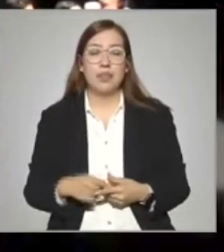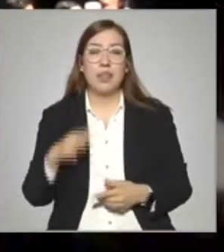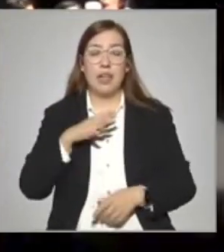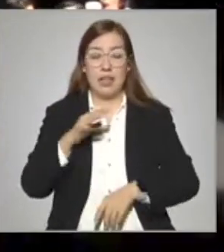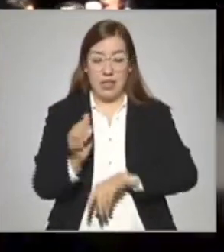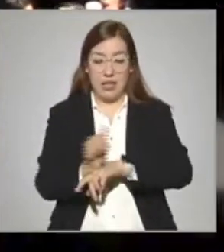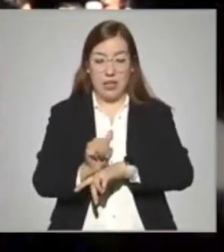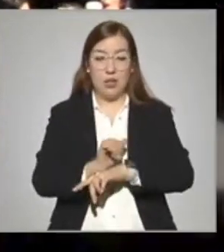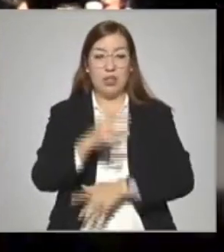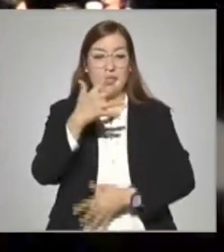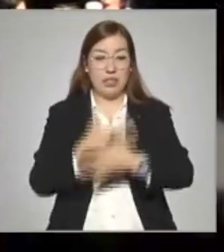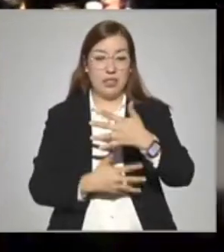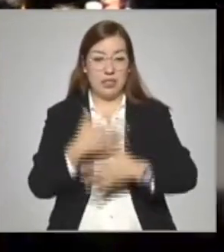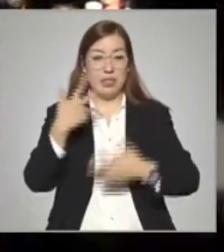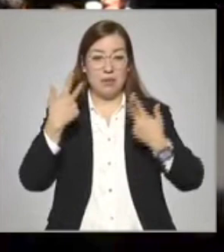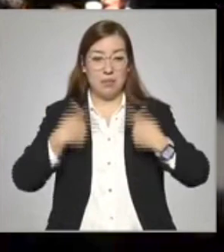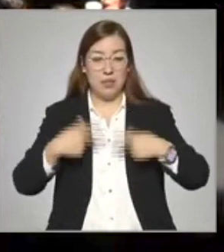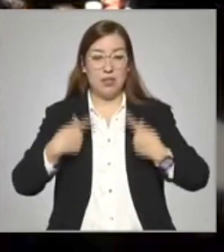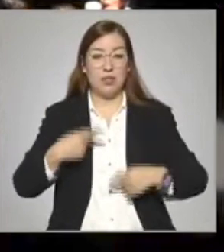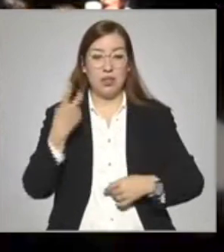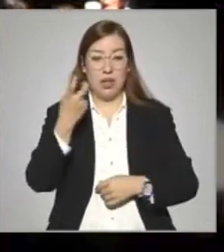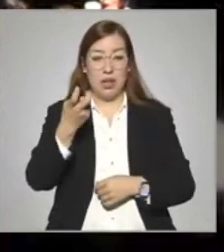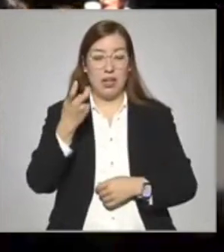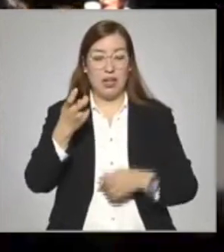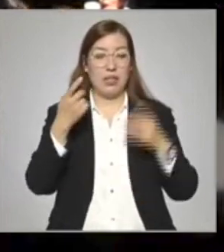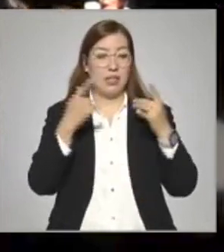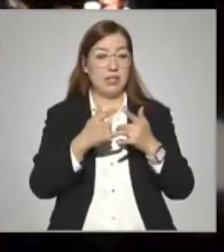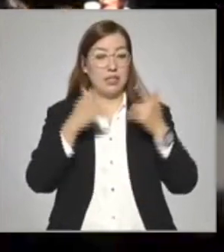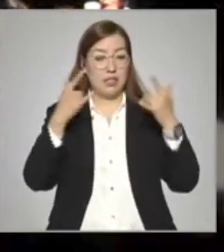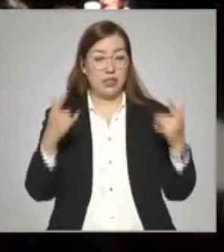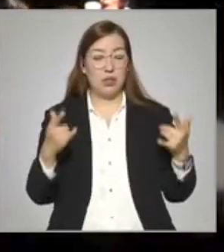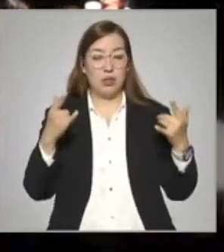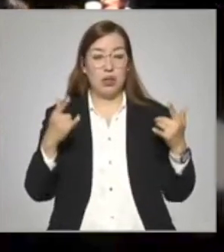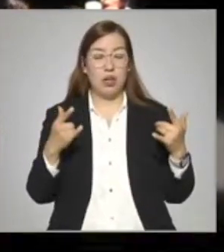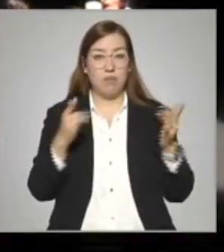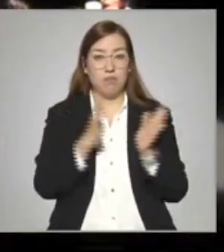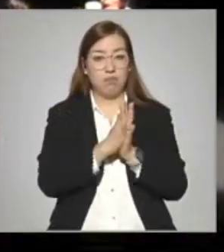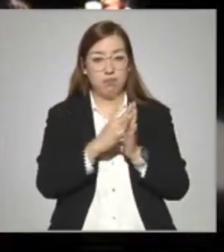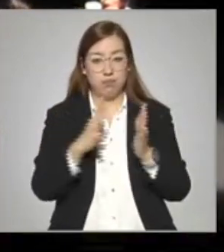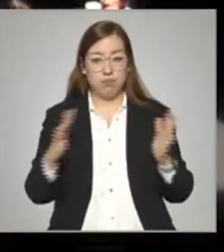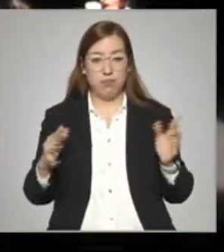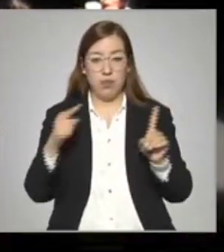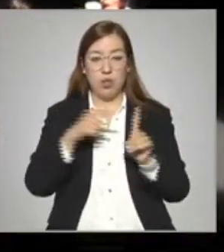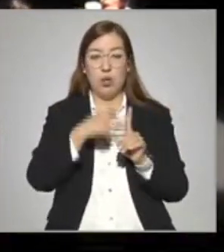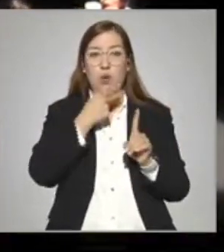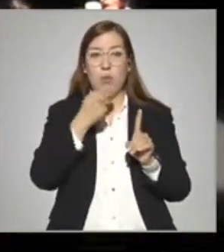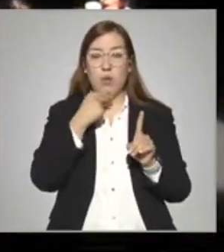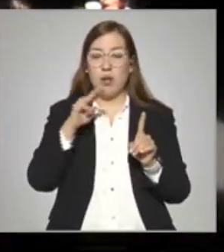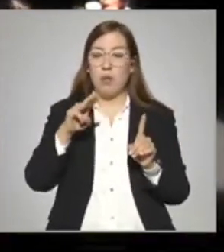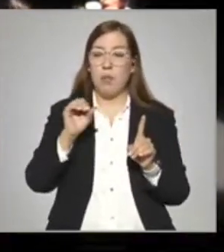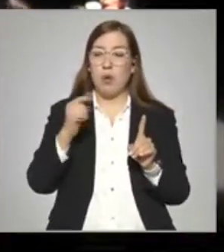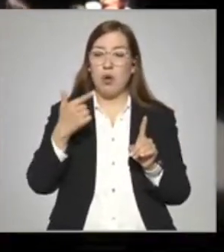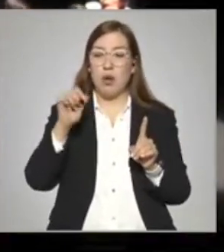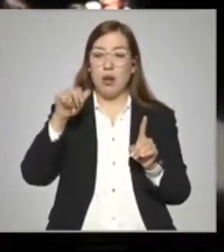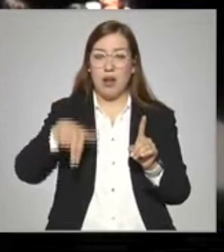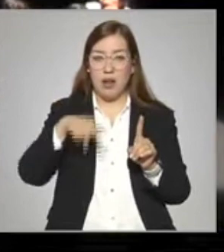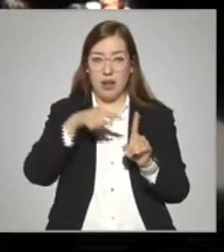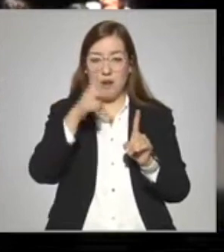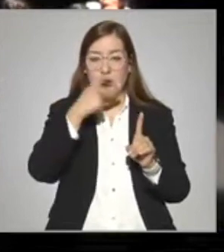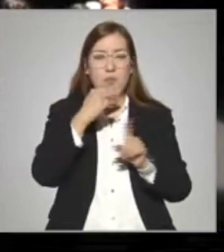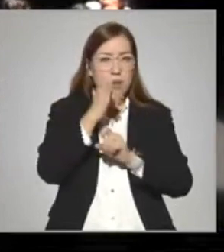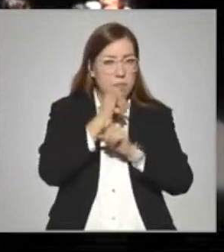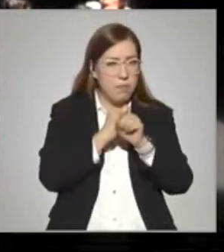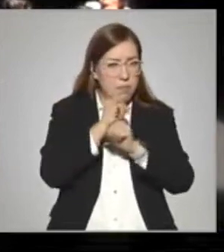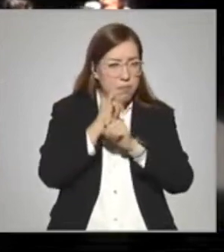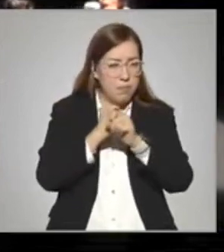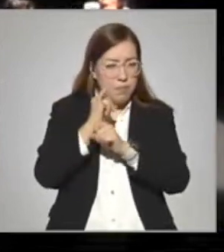actores en escena. Es una historia en la que el detective Morgan está trabajando